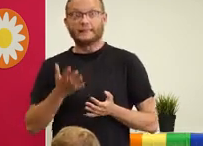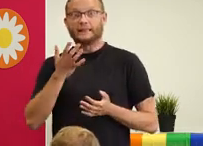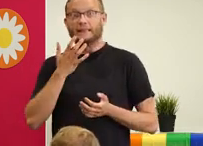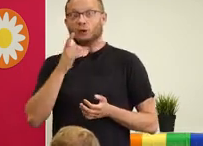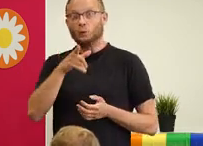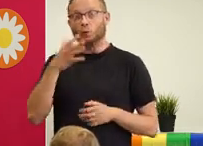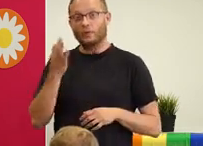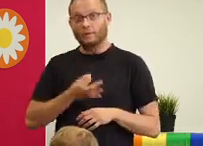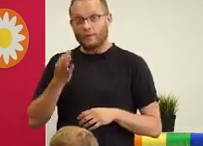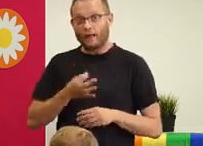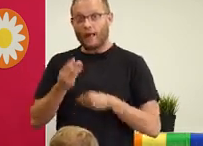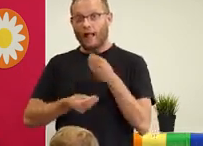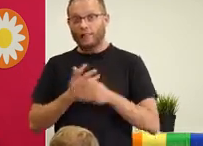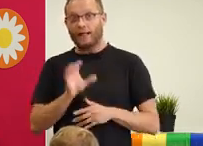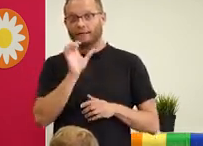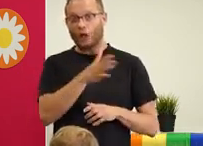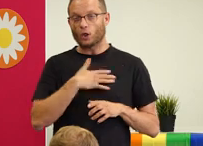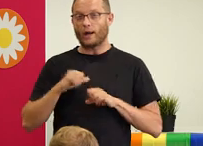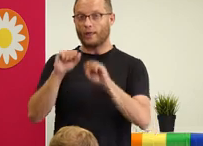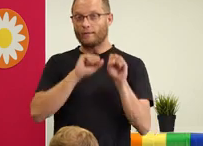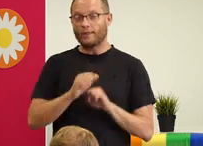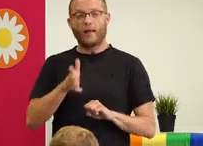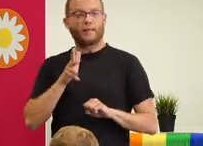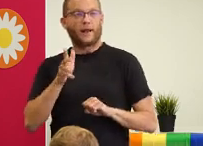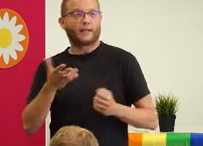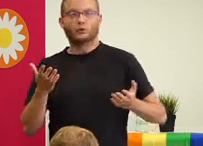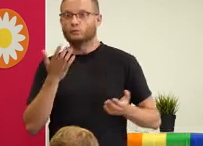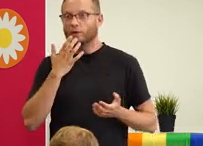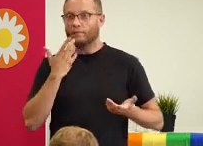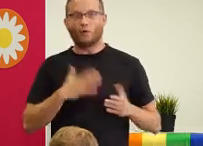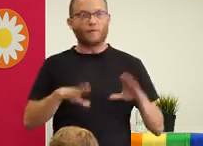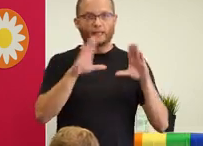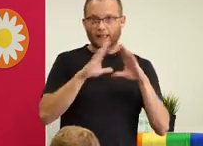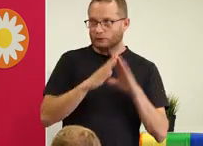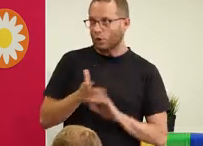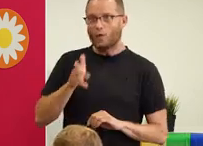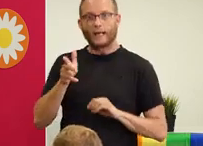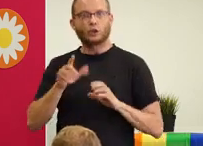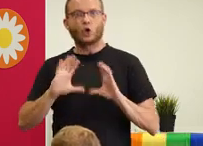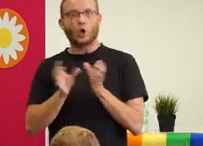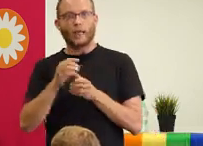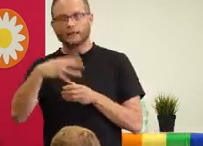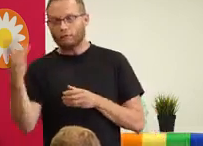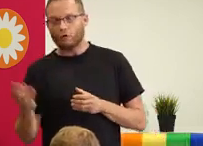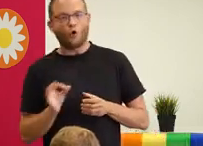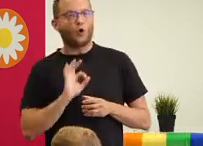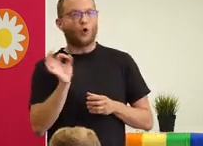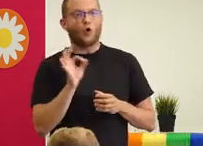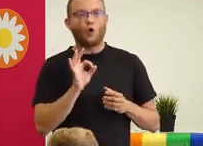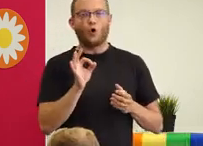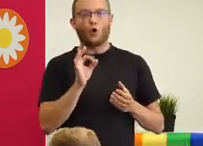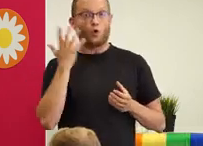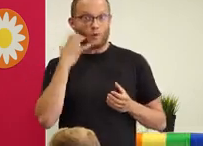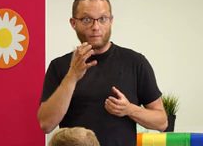tú eres un Estado que quiere defender los derechos tanto de feminismo, tanto de colectivos como el